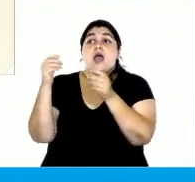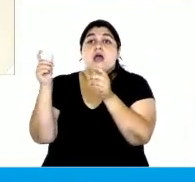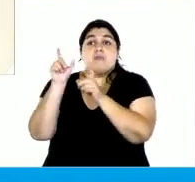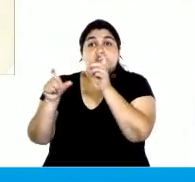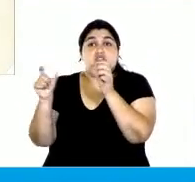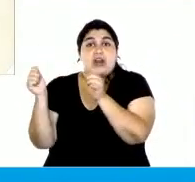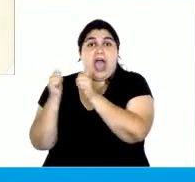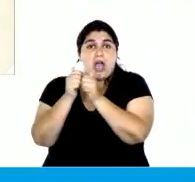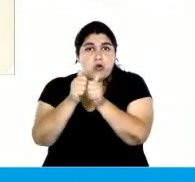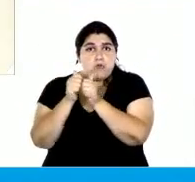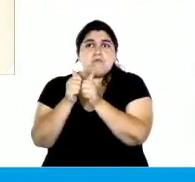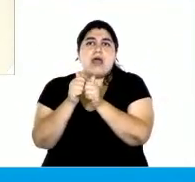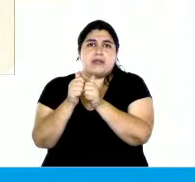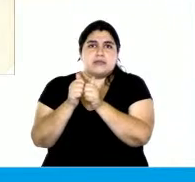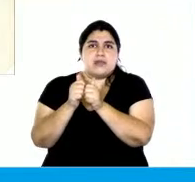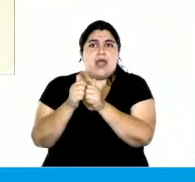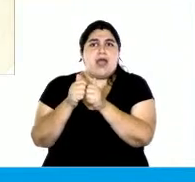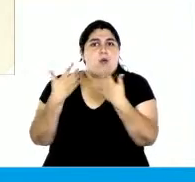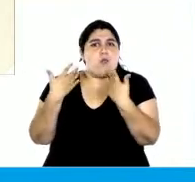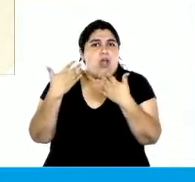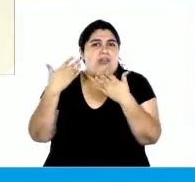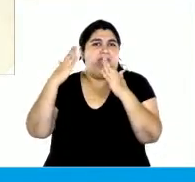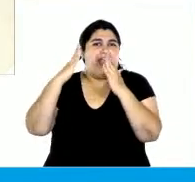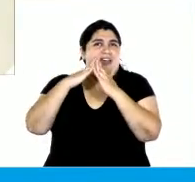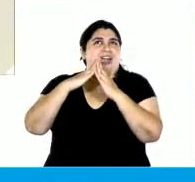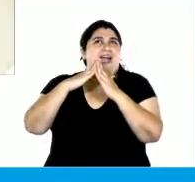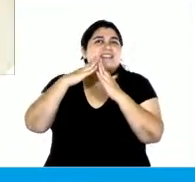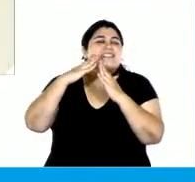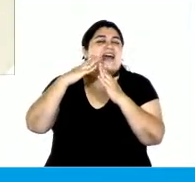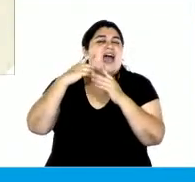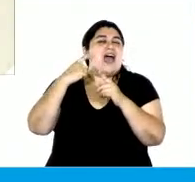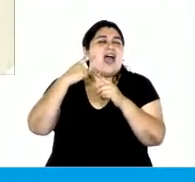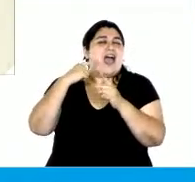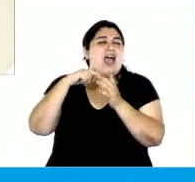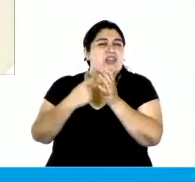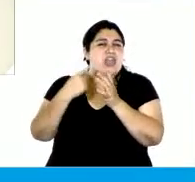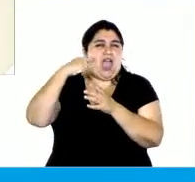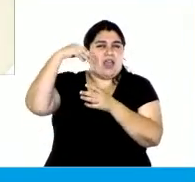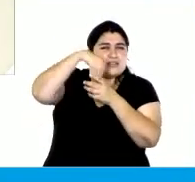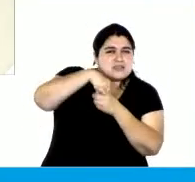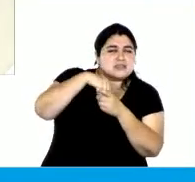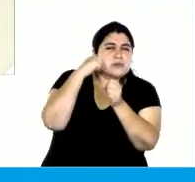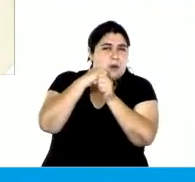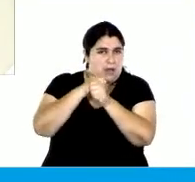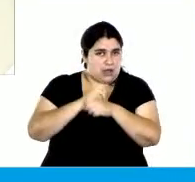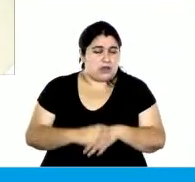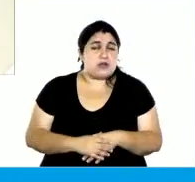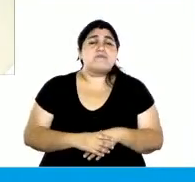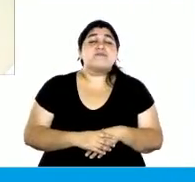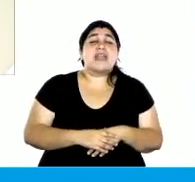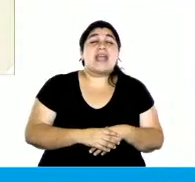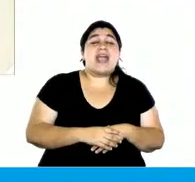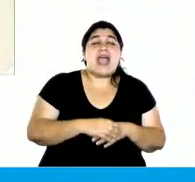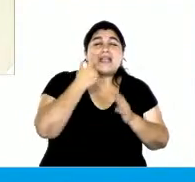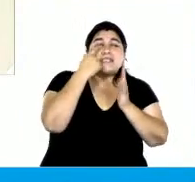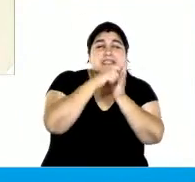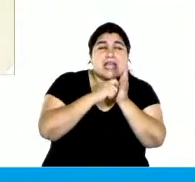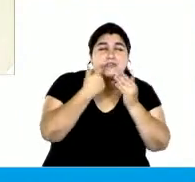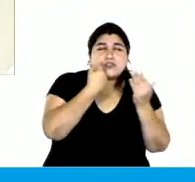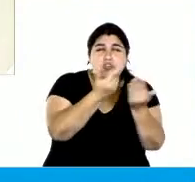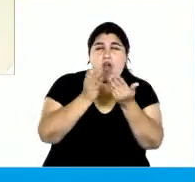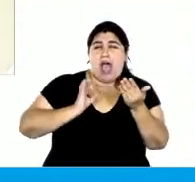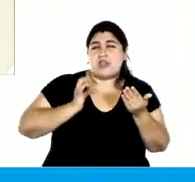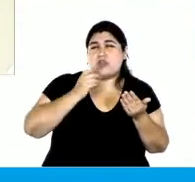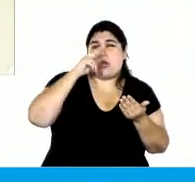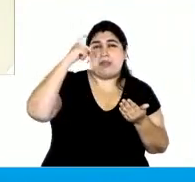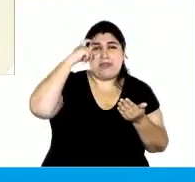trabajar tranquilas en los centros de día. No tenemos que olvidar que en la provincia de Buenos Aires, según el censo del año 2010, el